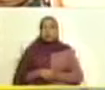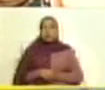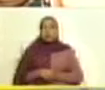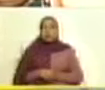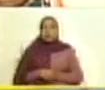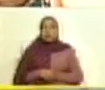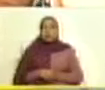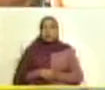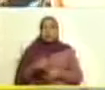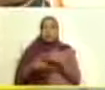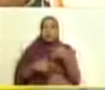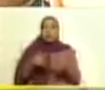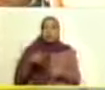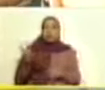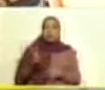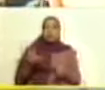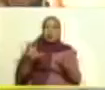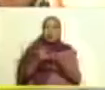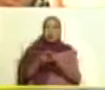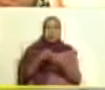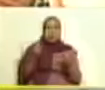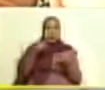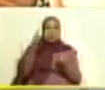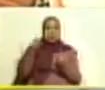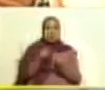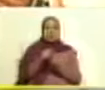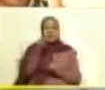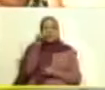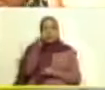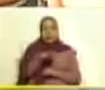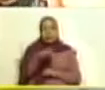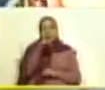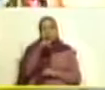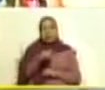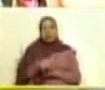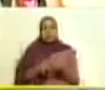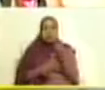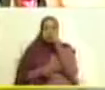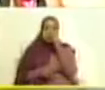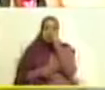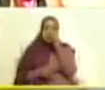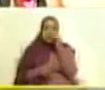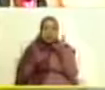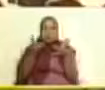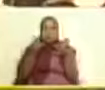mezquindad. Y unirnos espiritualmente.